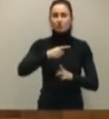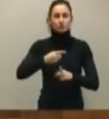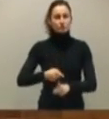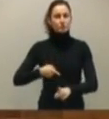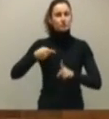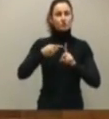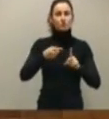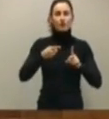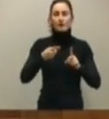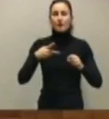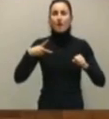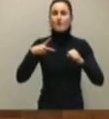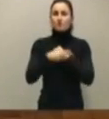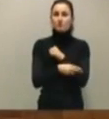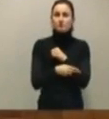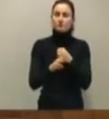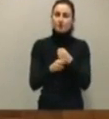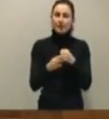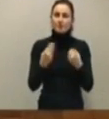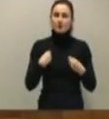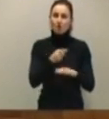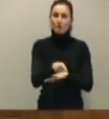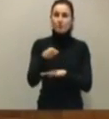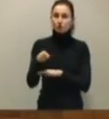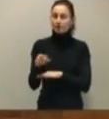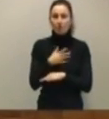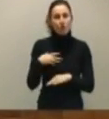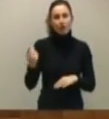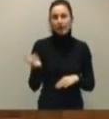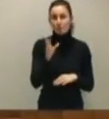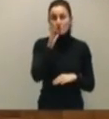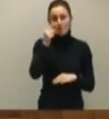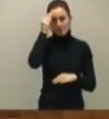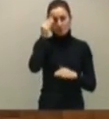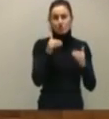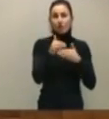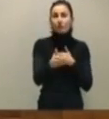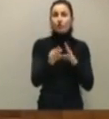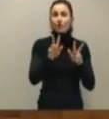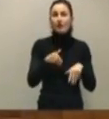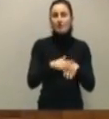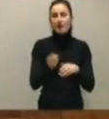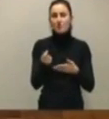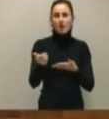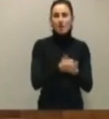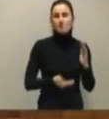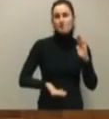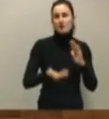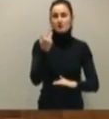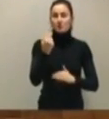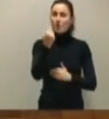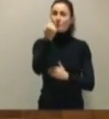que continuase la senda alcista en materia impositiva, porque creemos que la única vía futura para aumentar la recaudación